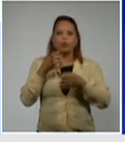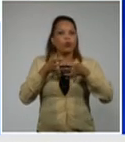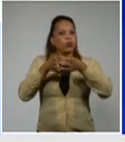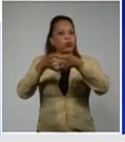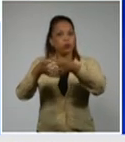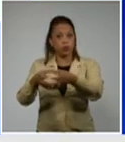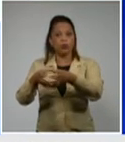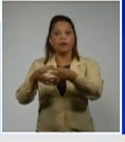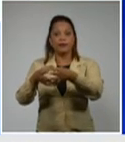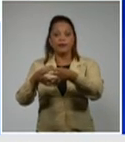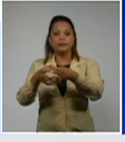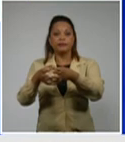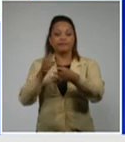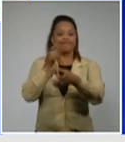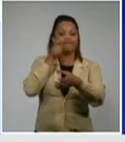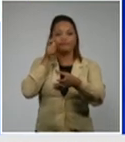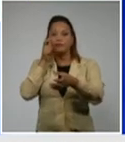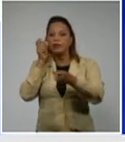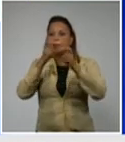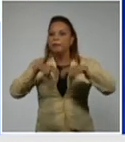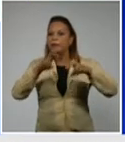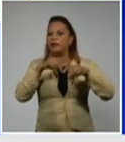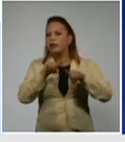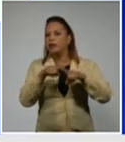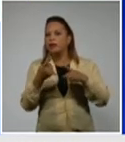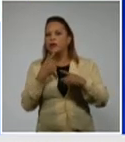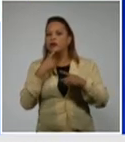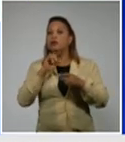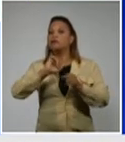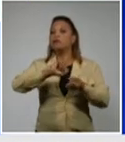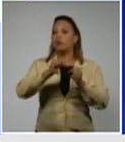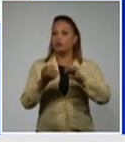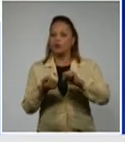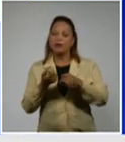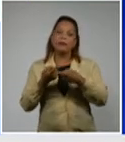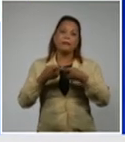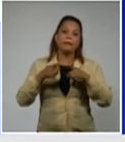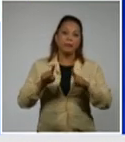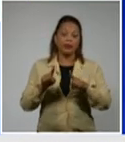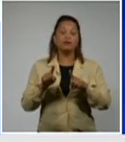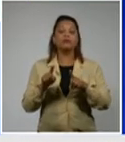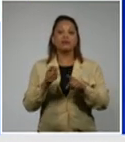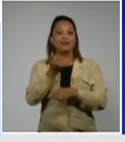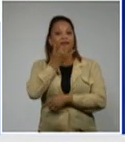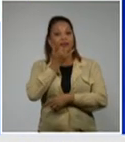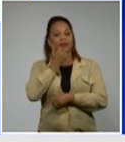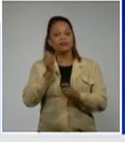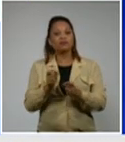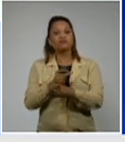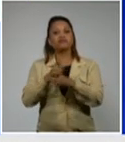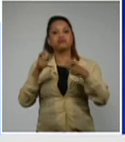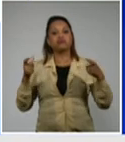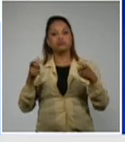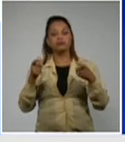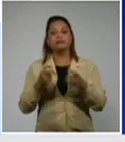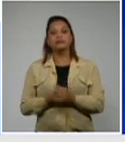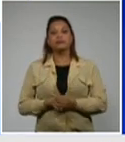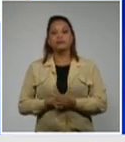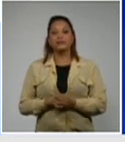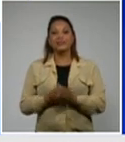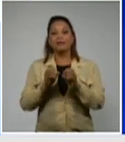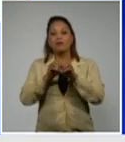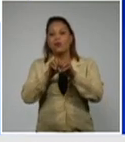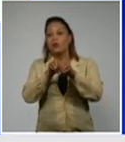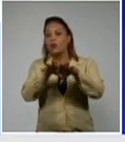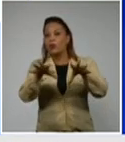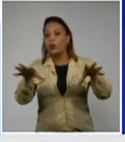y debe controlar como lo ha demostrado, pero indiscutiblemente ha tenido un incremento de la transmisión